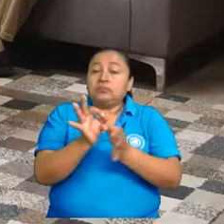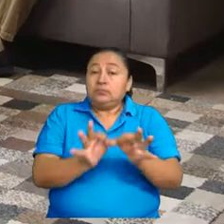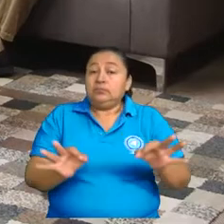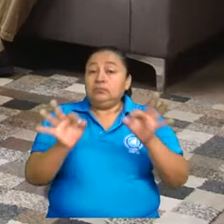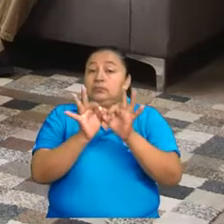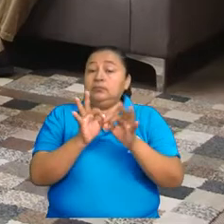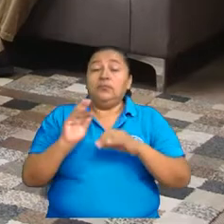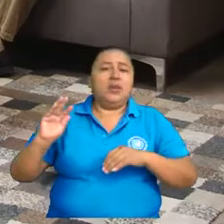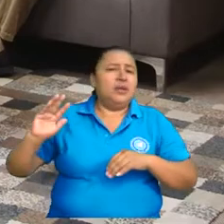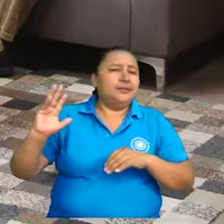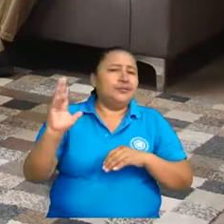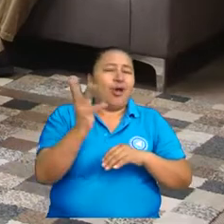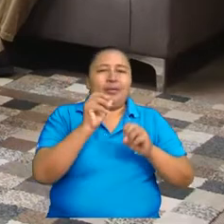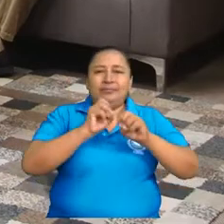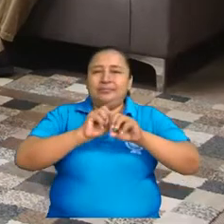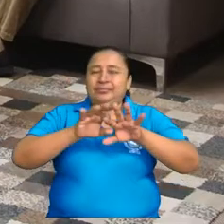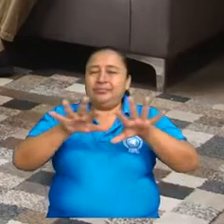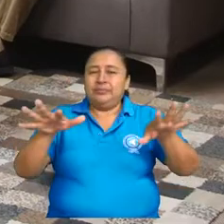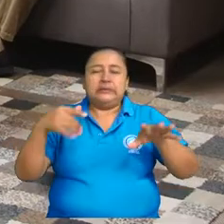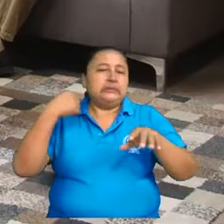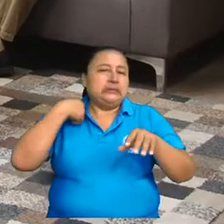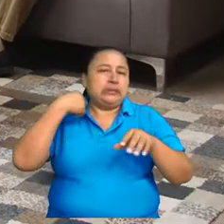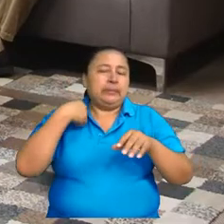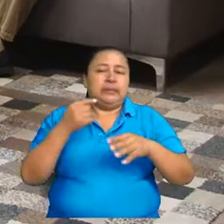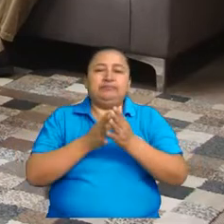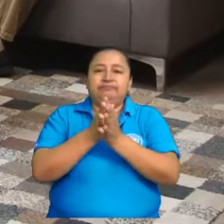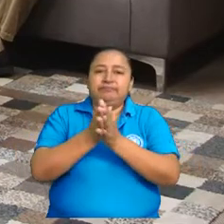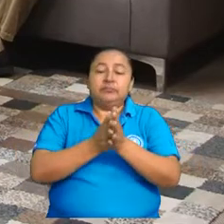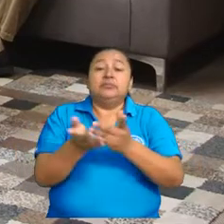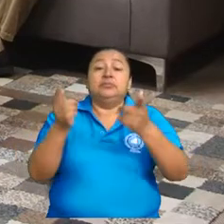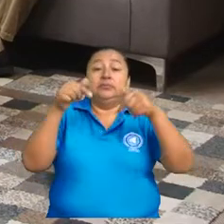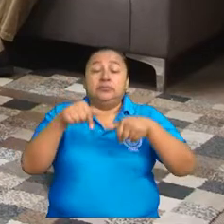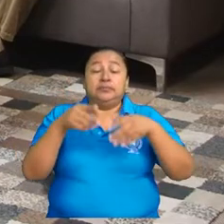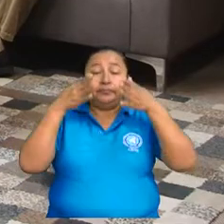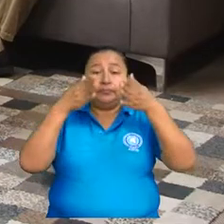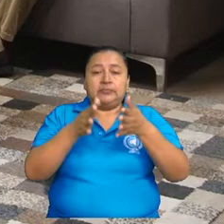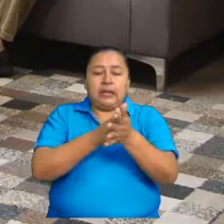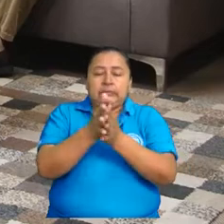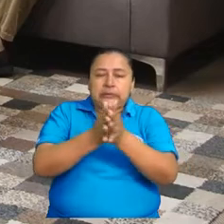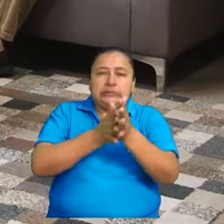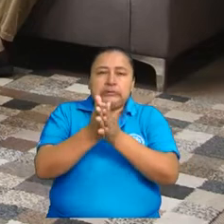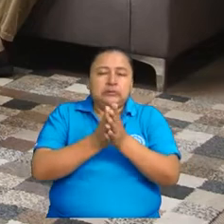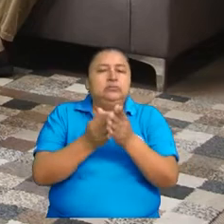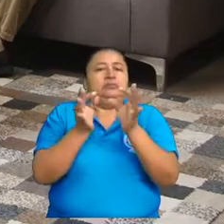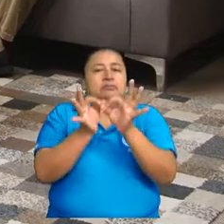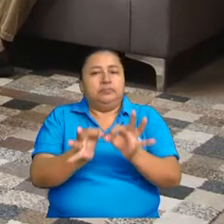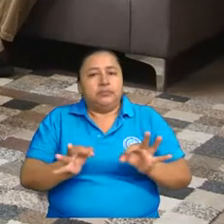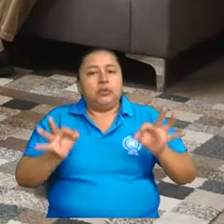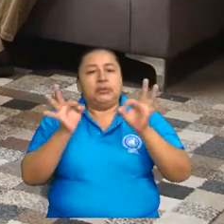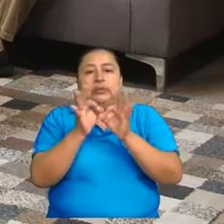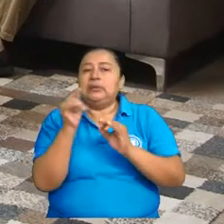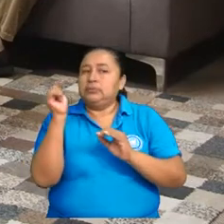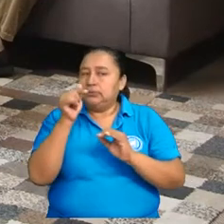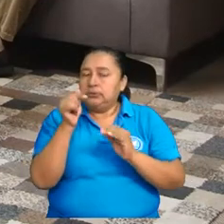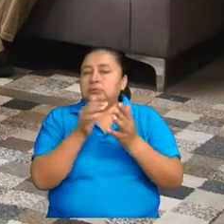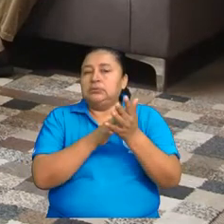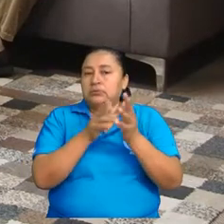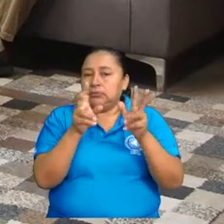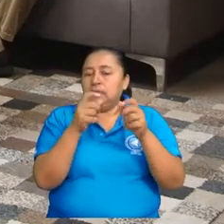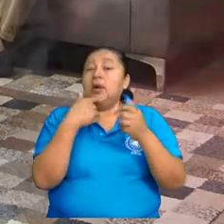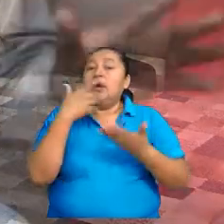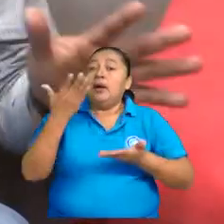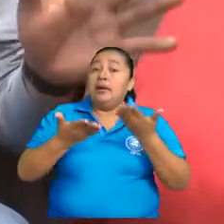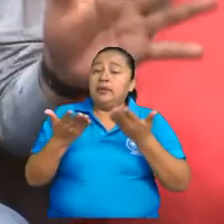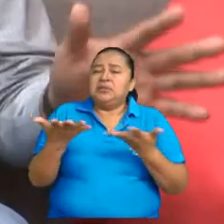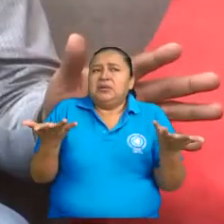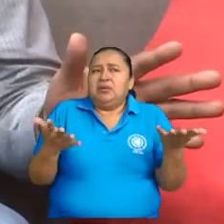todos los medios de comunicación siempre ha sido el énfasis sobre el que se está haciendo ahora mismo. El lavado de manos, ¿cuán importante es este aspecto que a veces pareciese